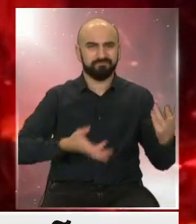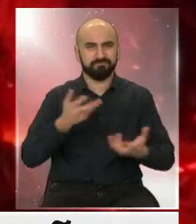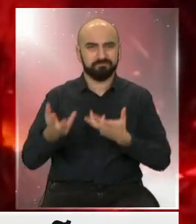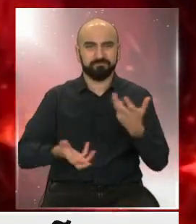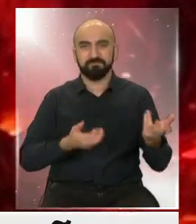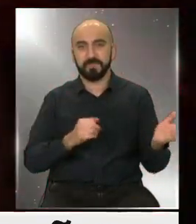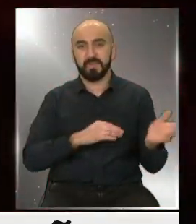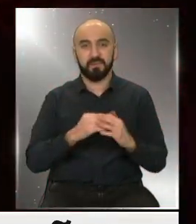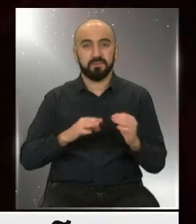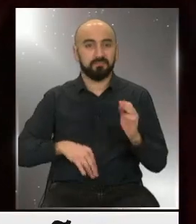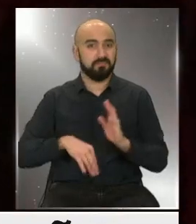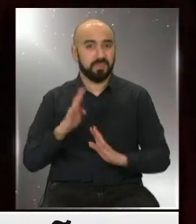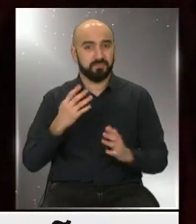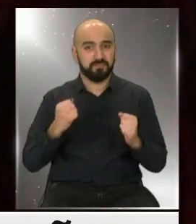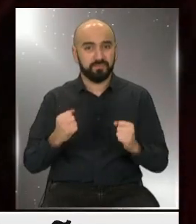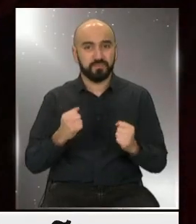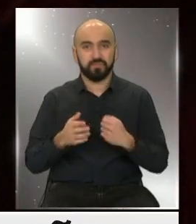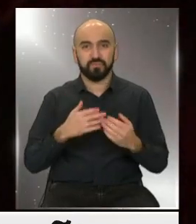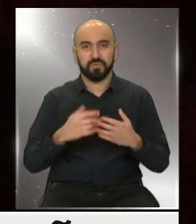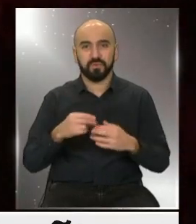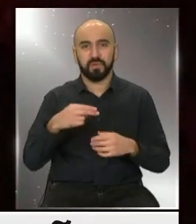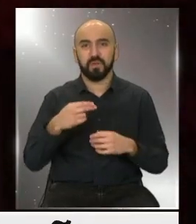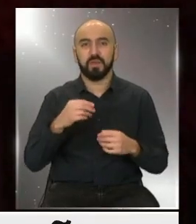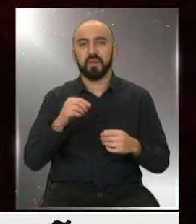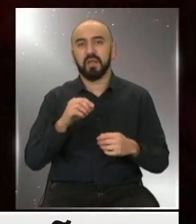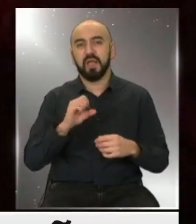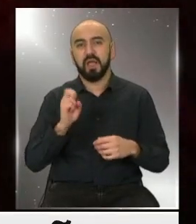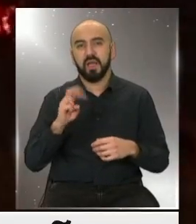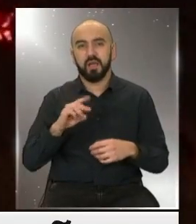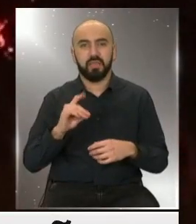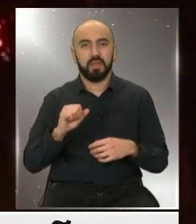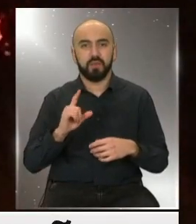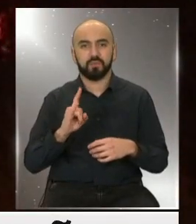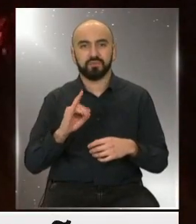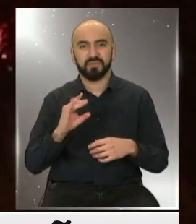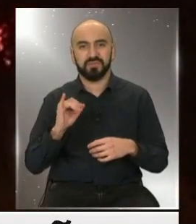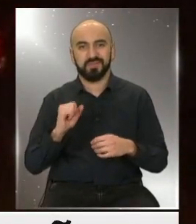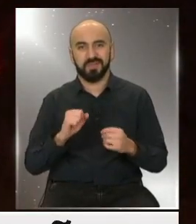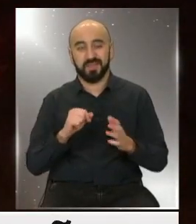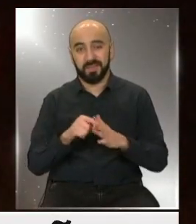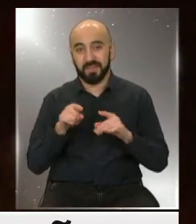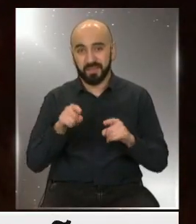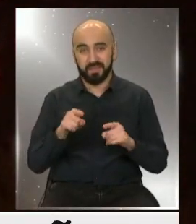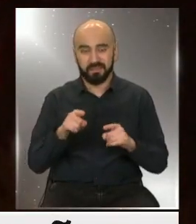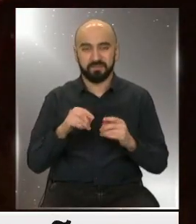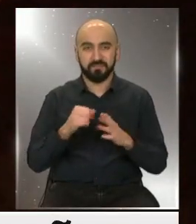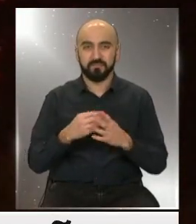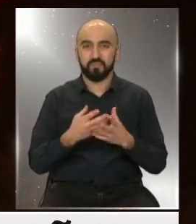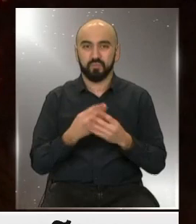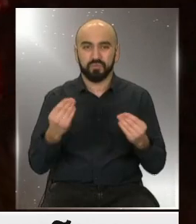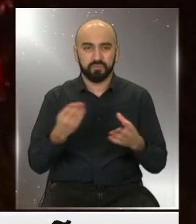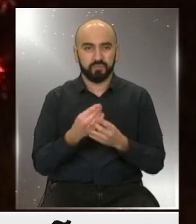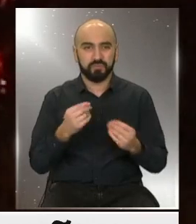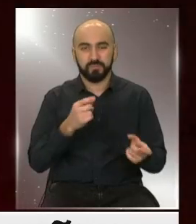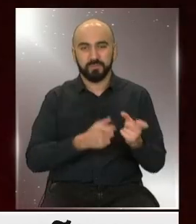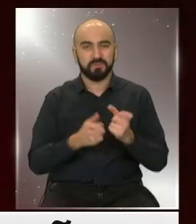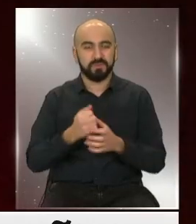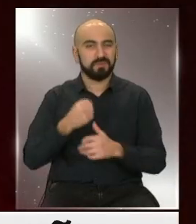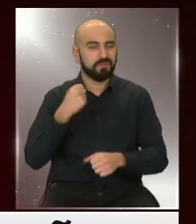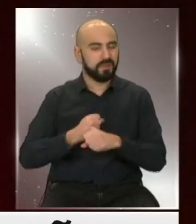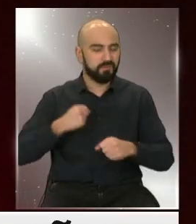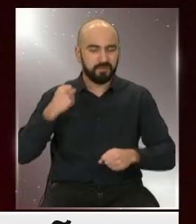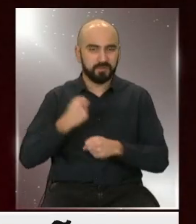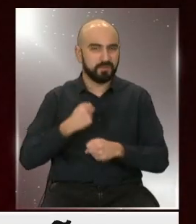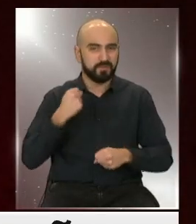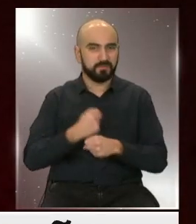el que afecta a la Sierra de Huelva en Andalucía, al suroeste del país. Son cientos los efectivos que trabajan sin